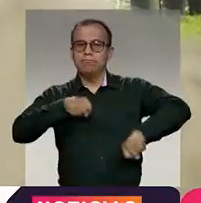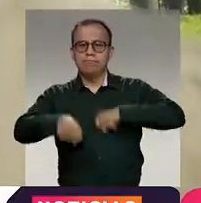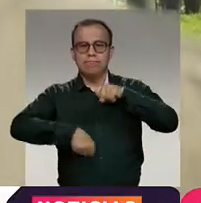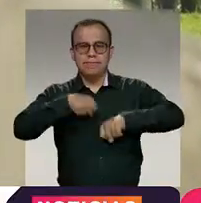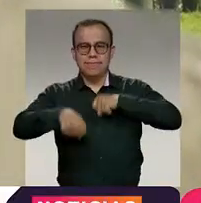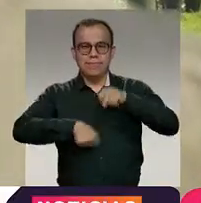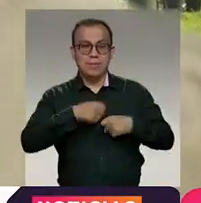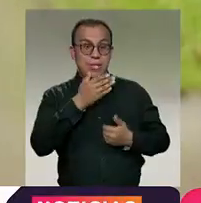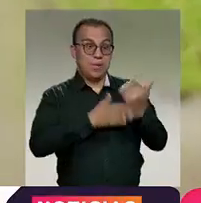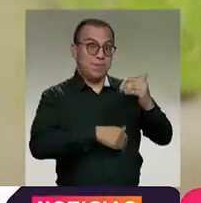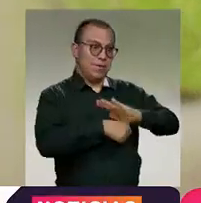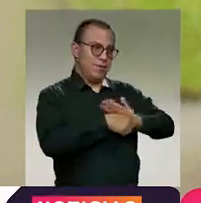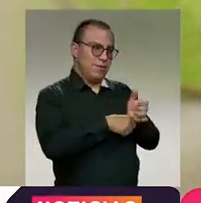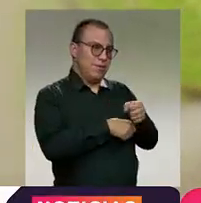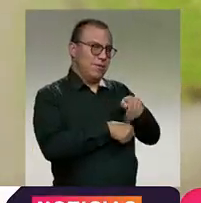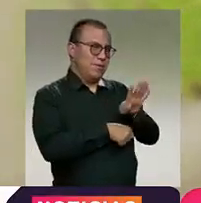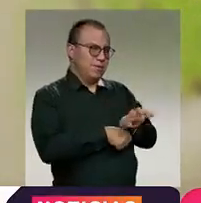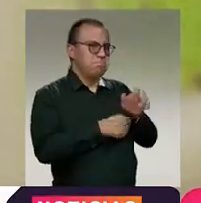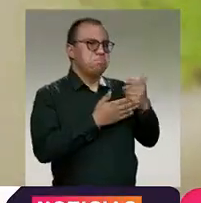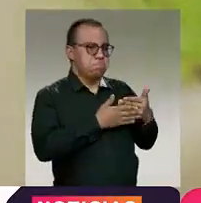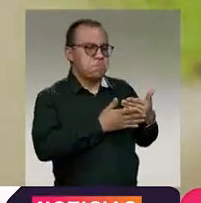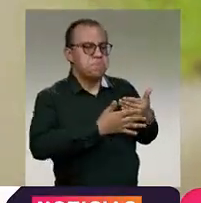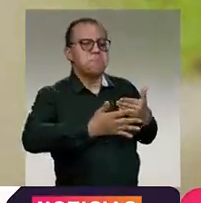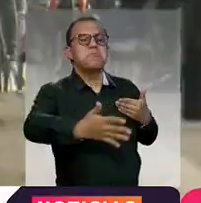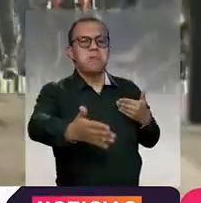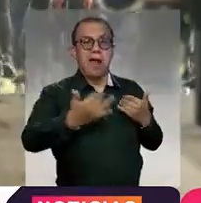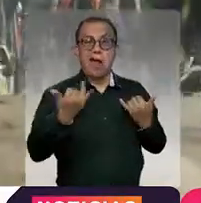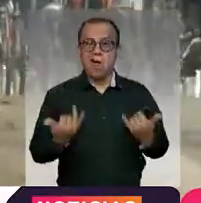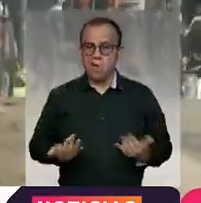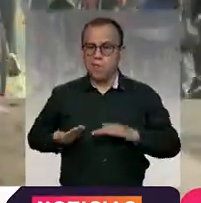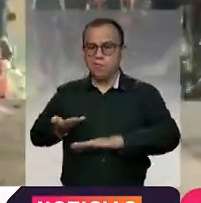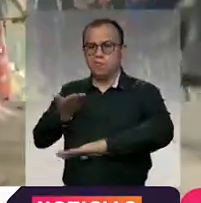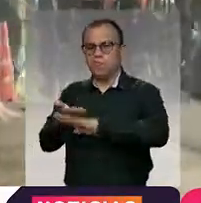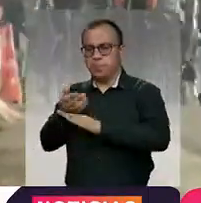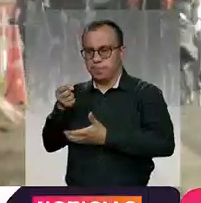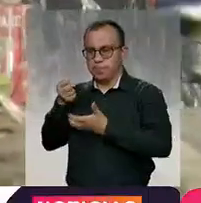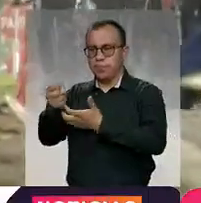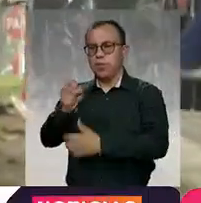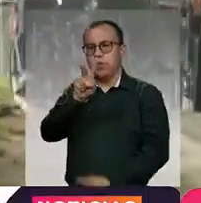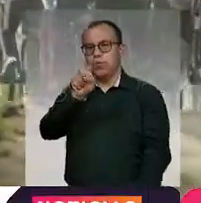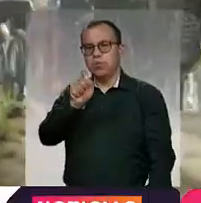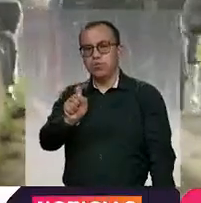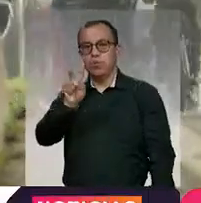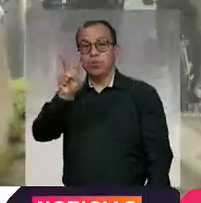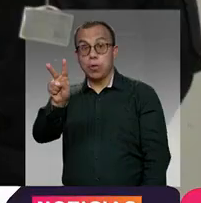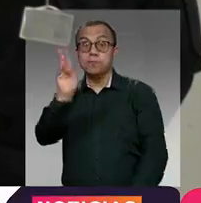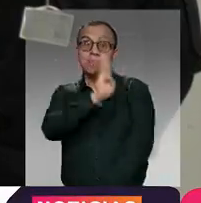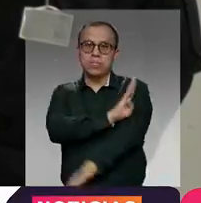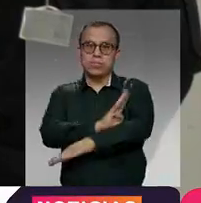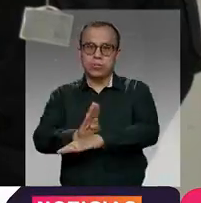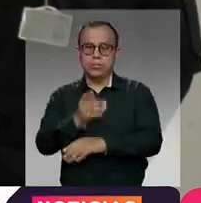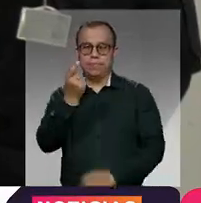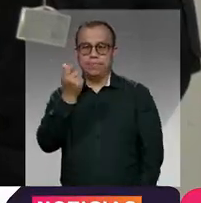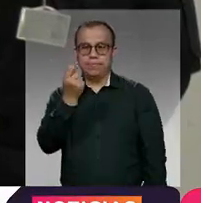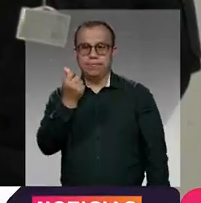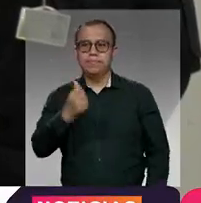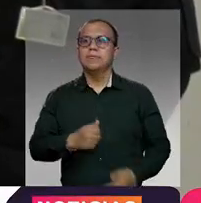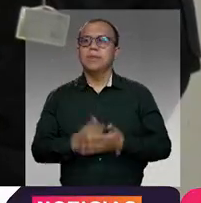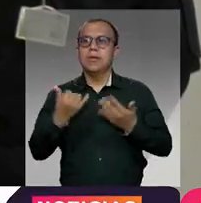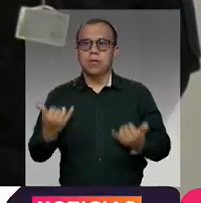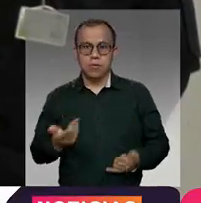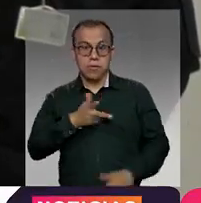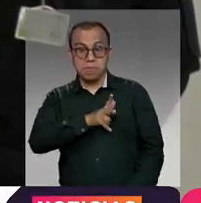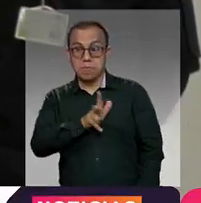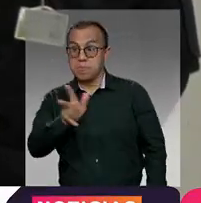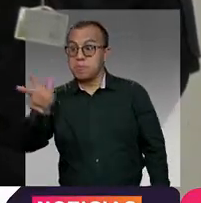desde que comenzó la pandemia. Por esta razón, esta iniciativa tendrá una inversión de 2.2 billones de pesos. Casi que uno de cada tres viajes